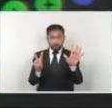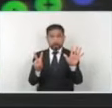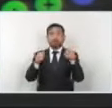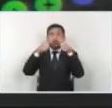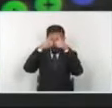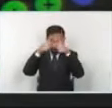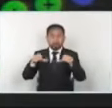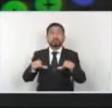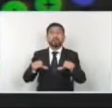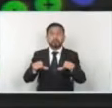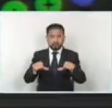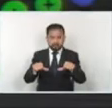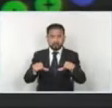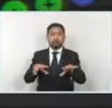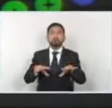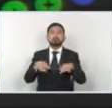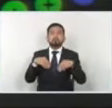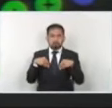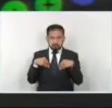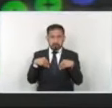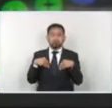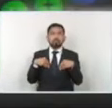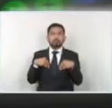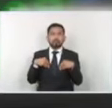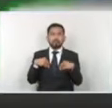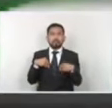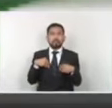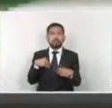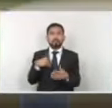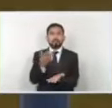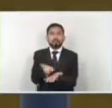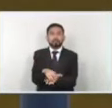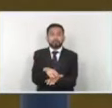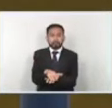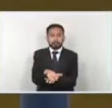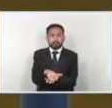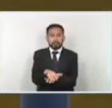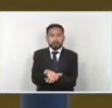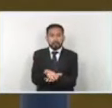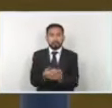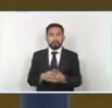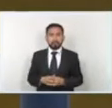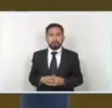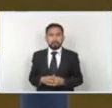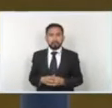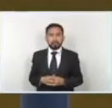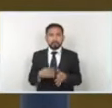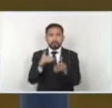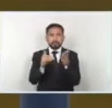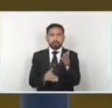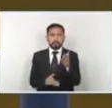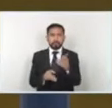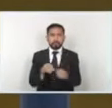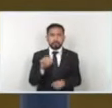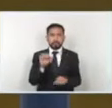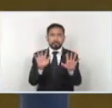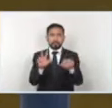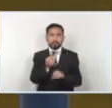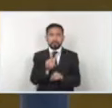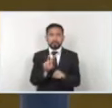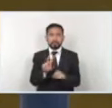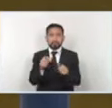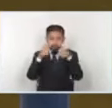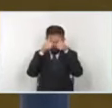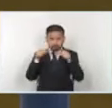a favor. Queda aprobado el fondo de lo solicitado en el dictamen número 12